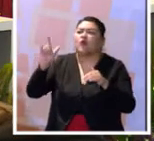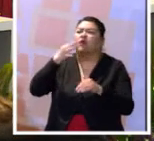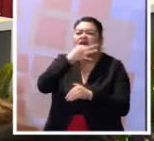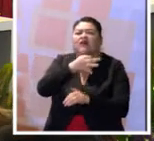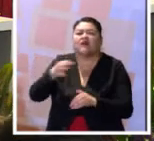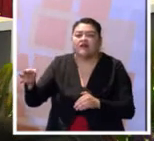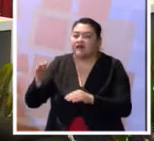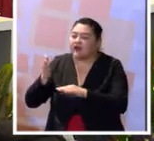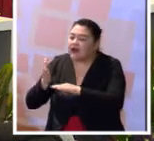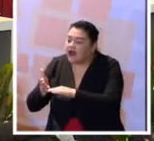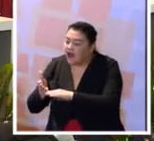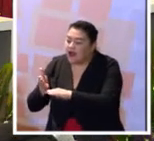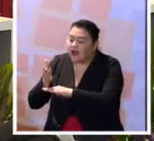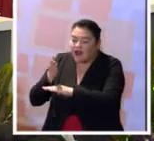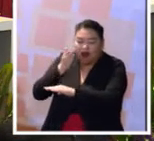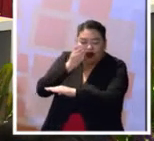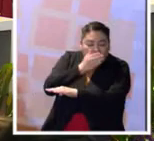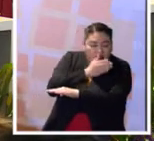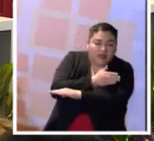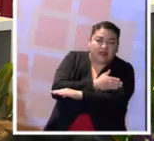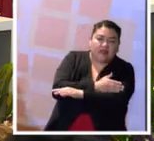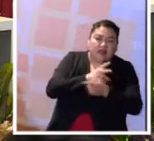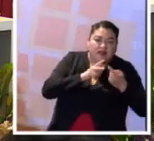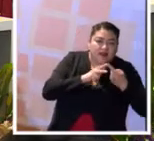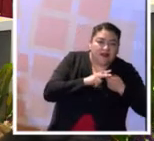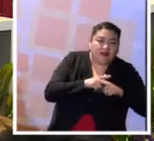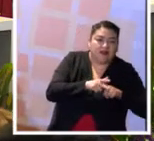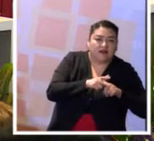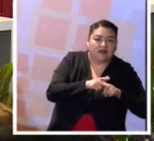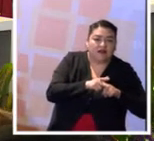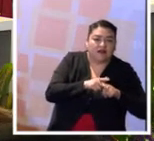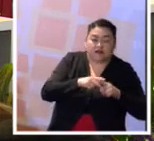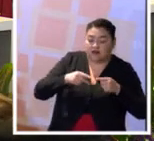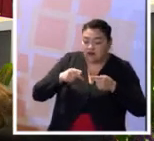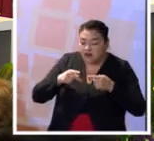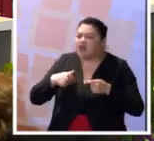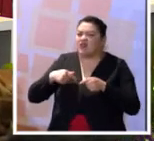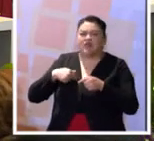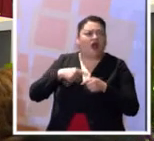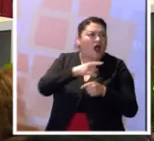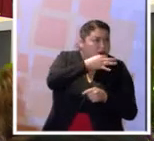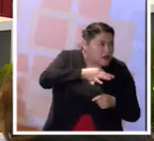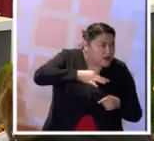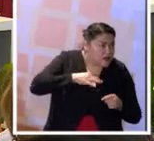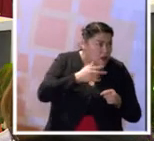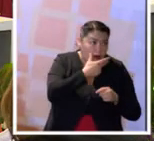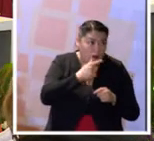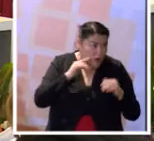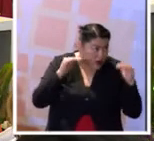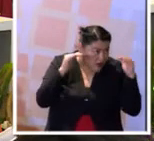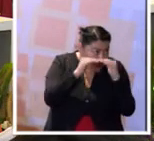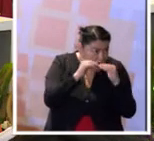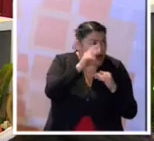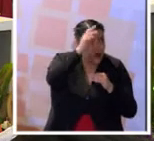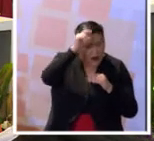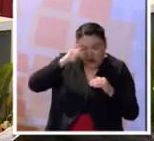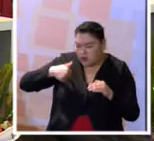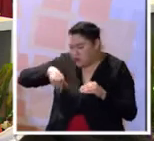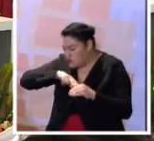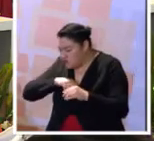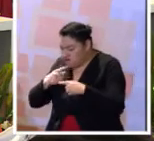puedan diseñar todas sus estrategias de postulación, todas sus estrategias de campaña,